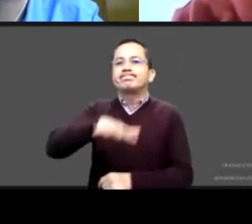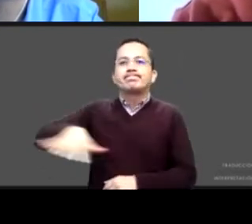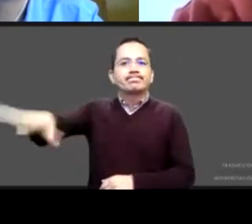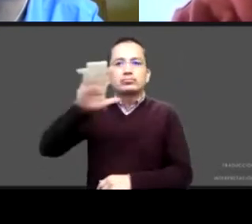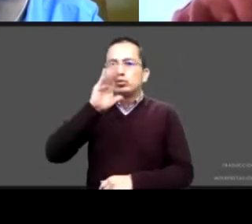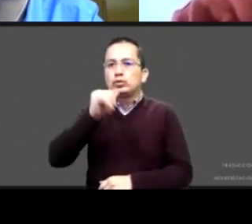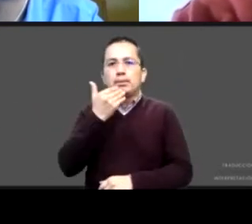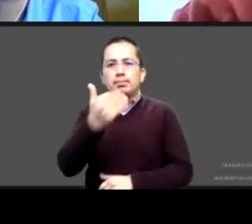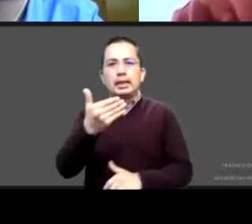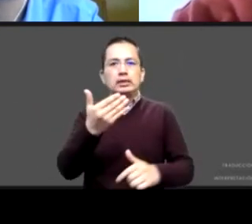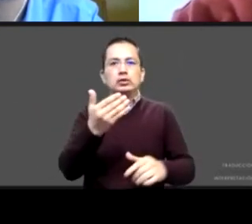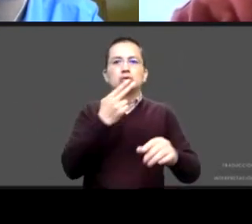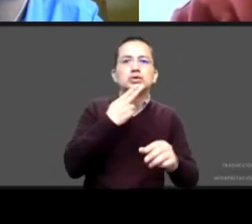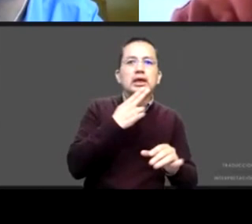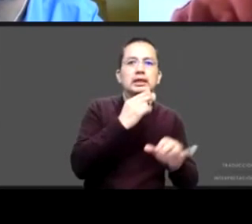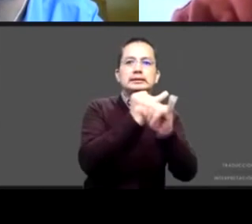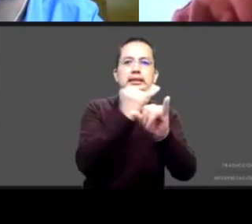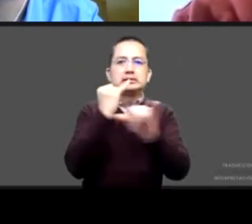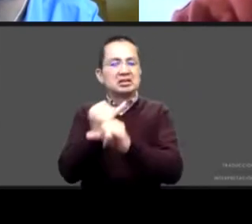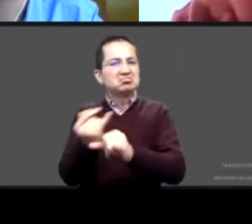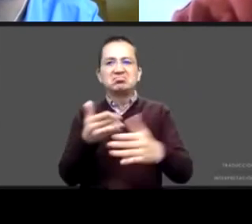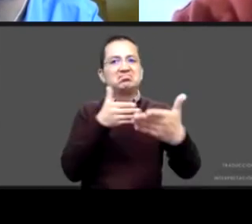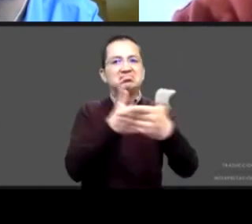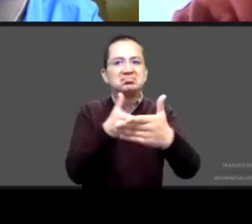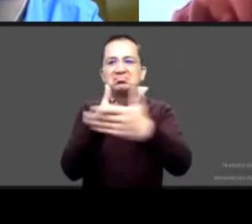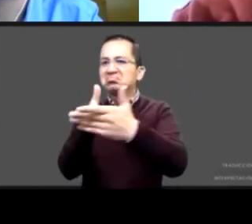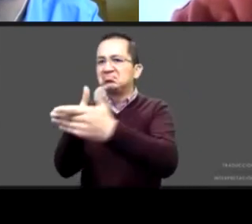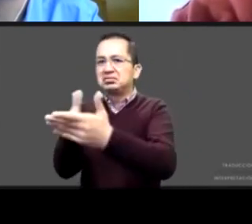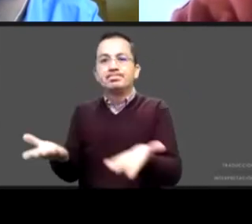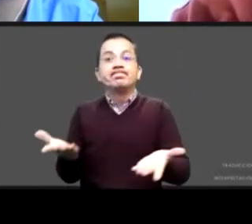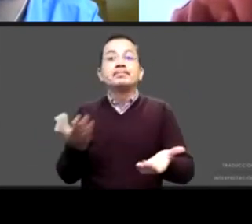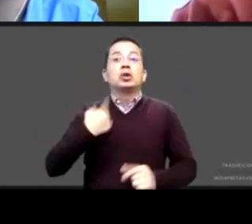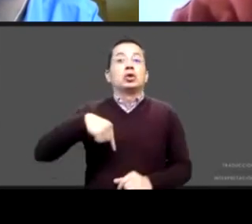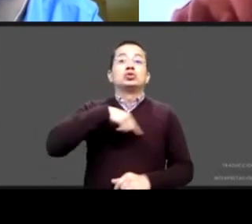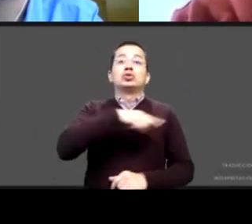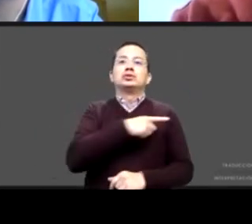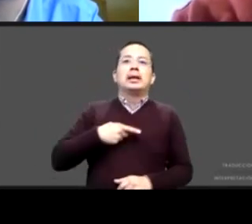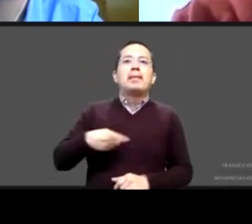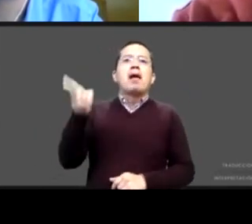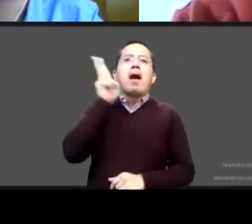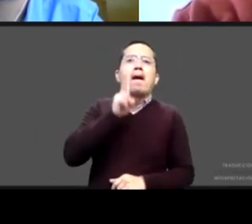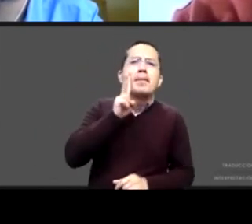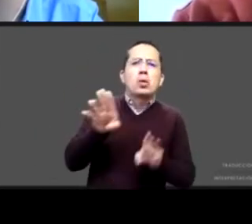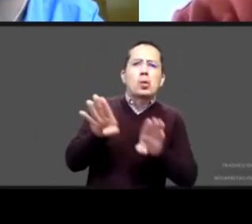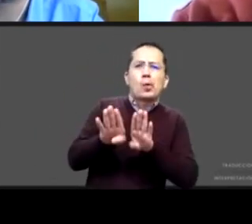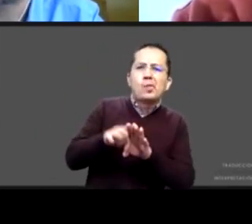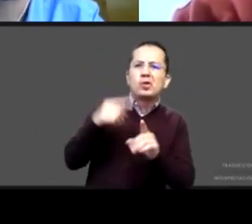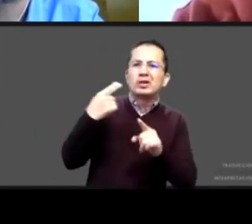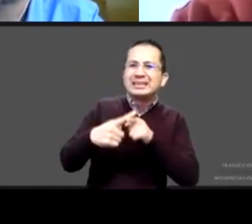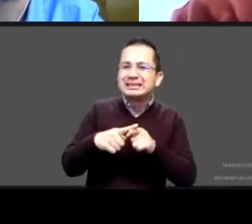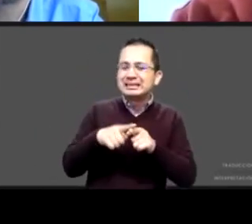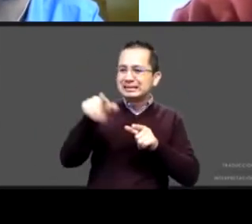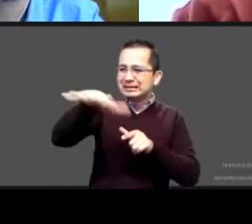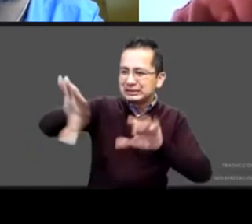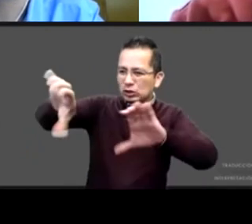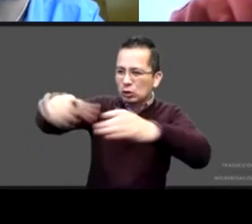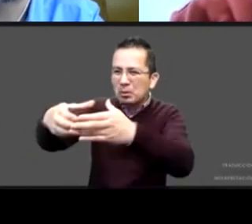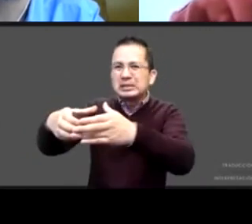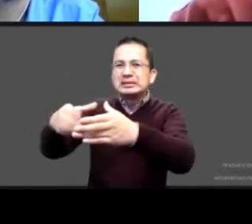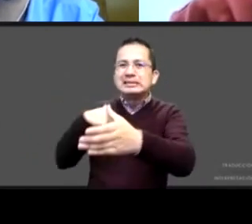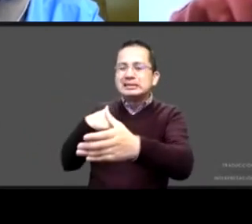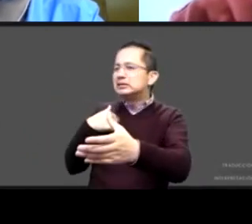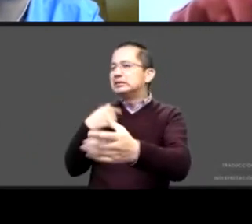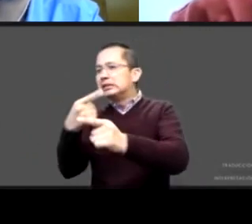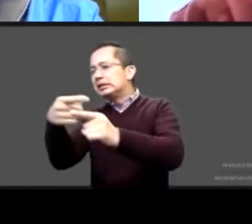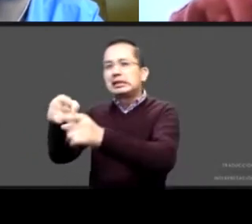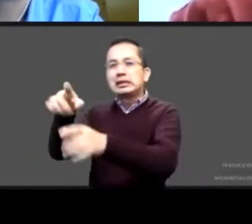redes sociales, sino que nosotros tenemos que buscar con qué personajes de la comunidad vamos a llegar para que se les hagan llegar mensajes,